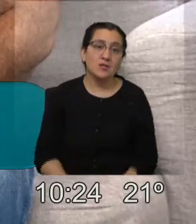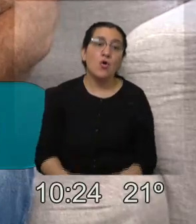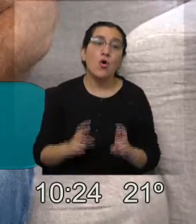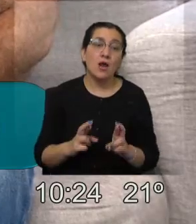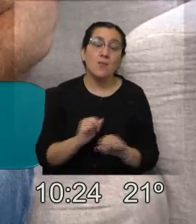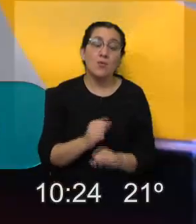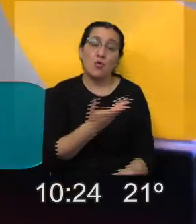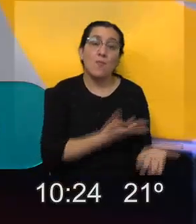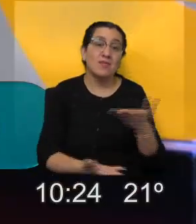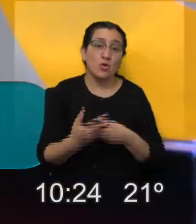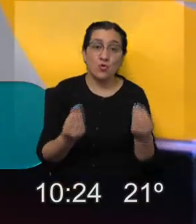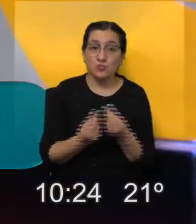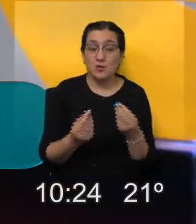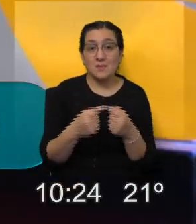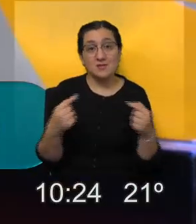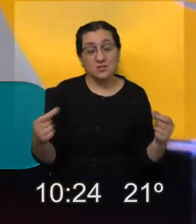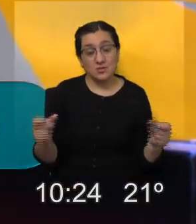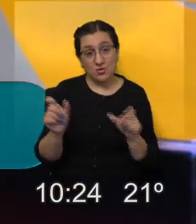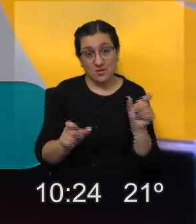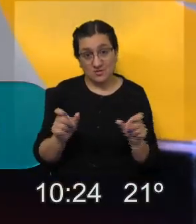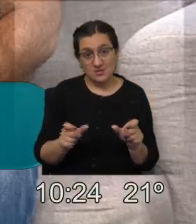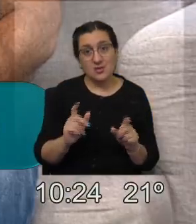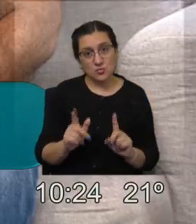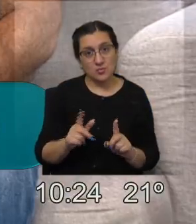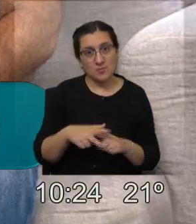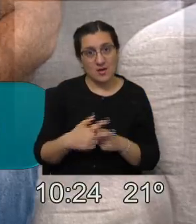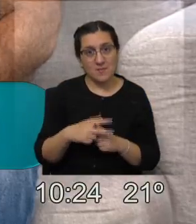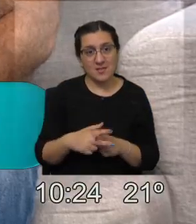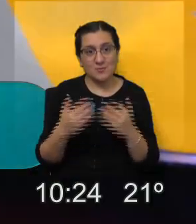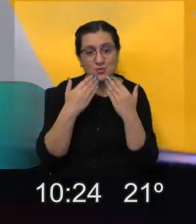gente. Una herramienta de desarrollo para nuestra libertad. Muchas gracias. Gracias. ¿Sabe que me voy?